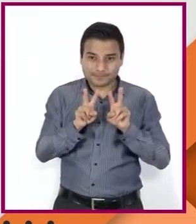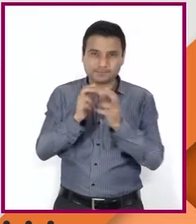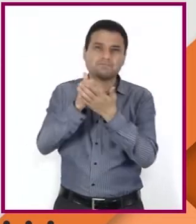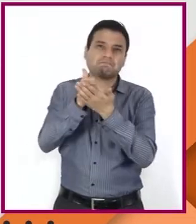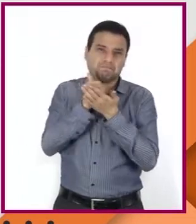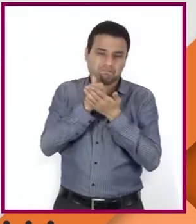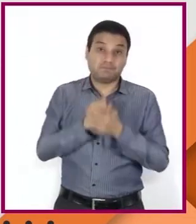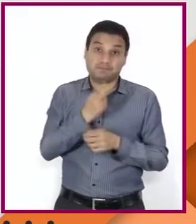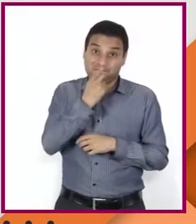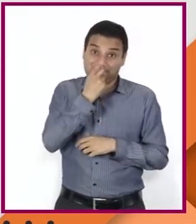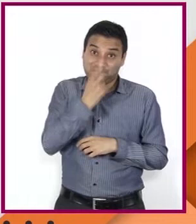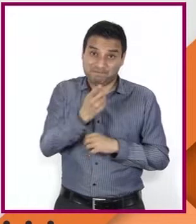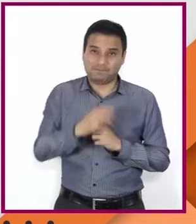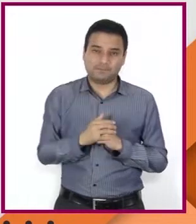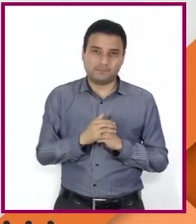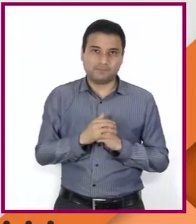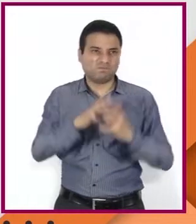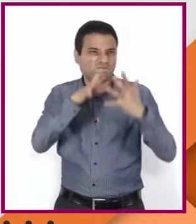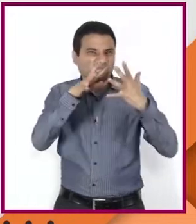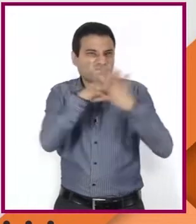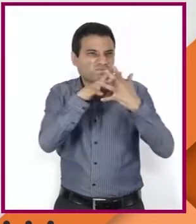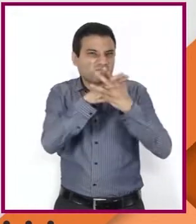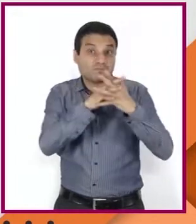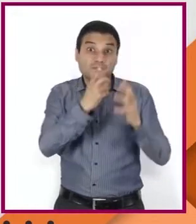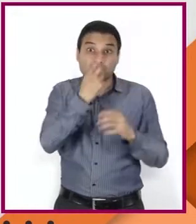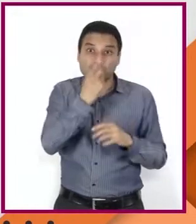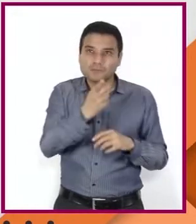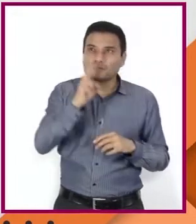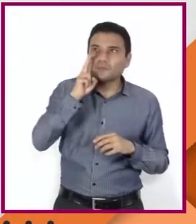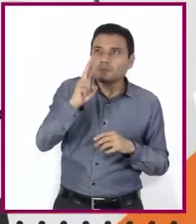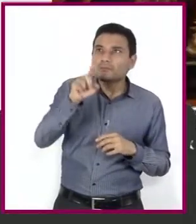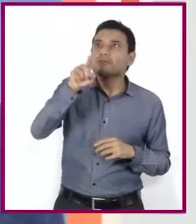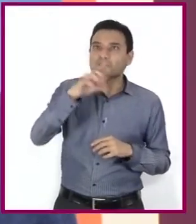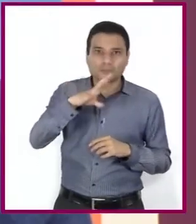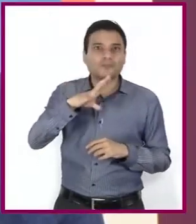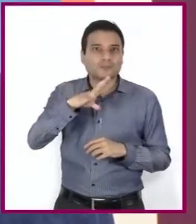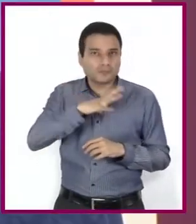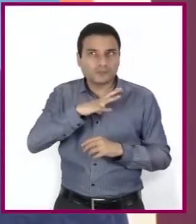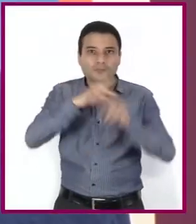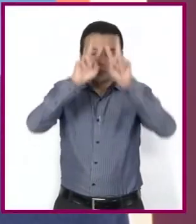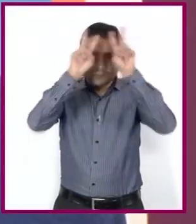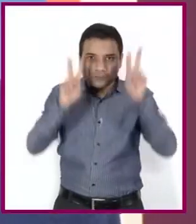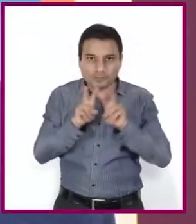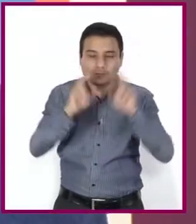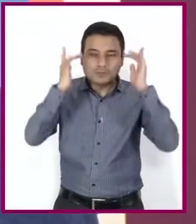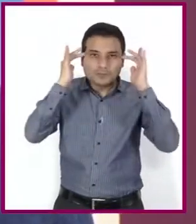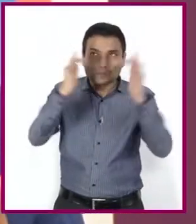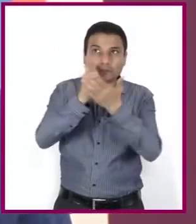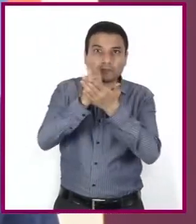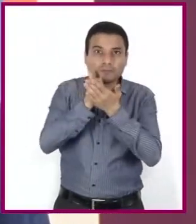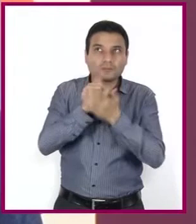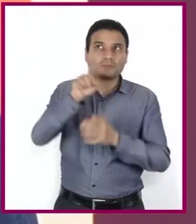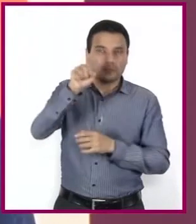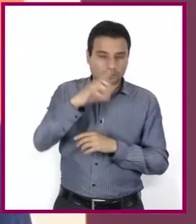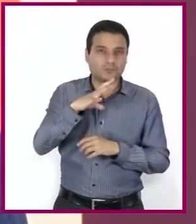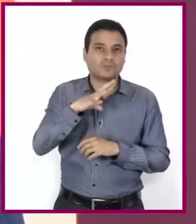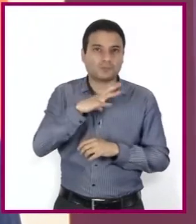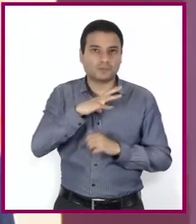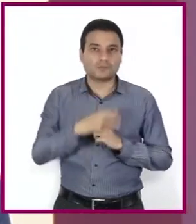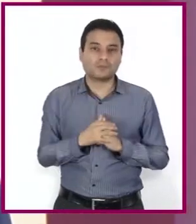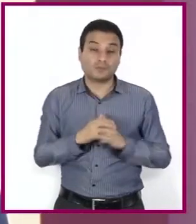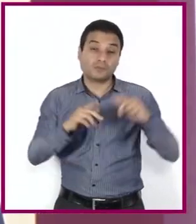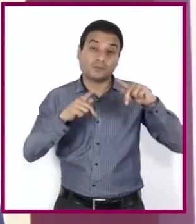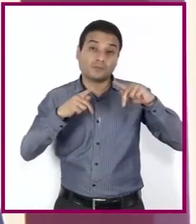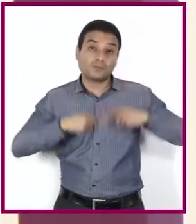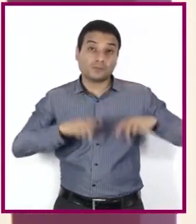incluso creían llegar a ver en medio del combate apoyándolos. Y muchos creían que al haber tomado parte en las batallas, Dios